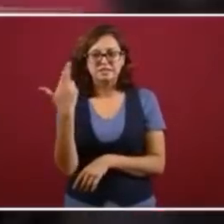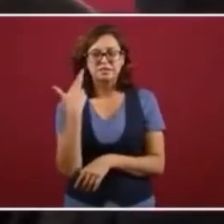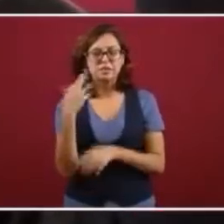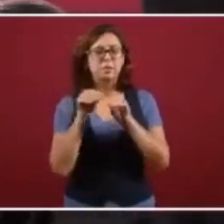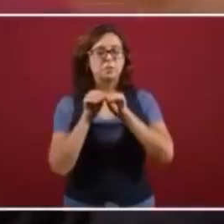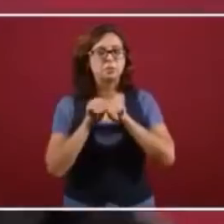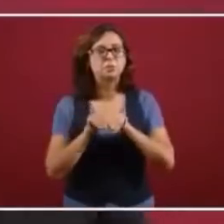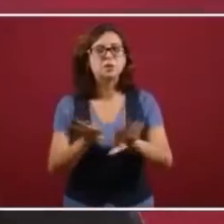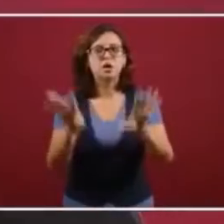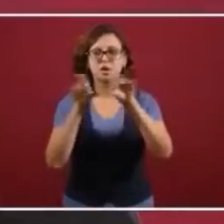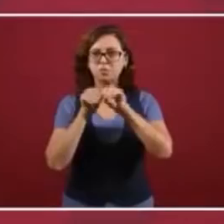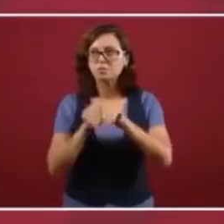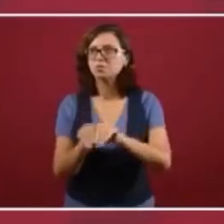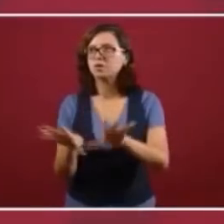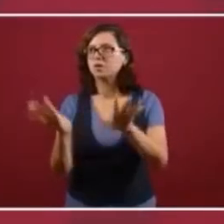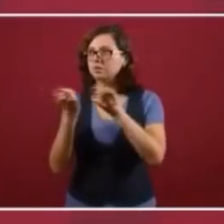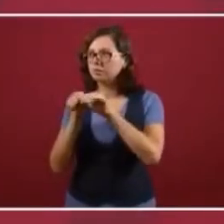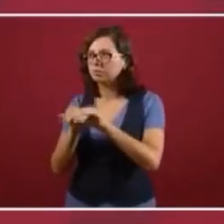y